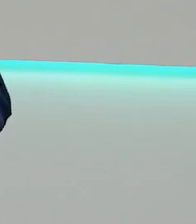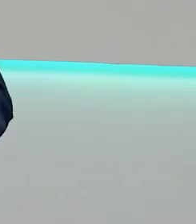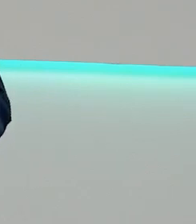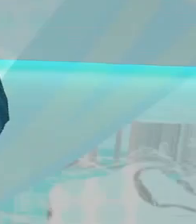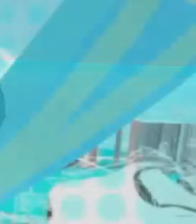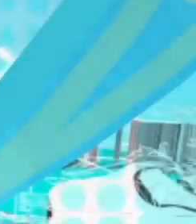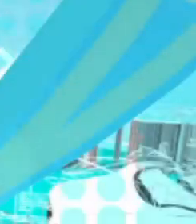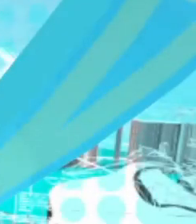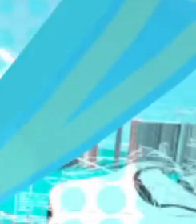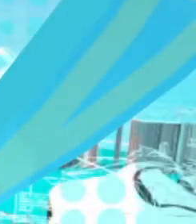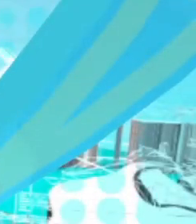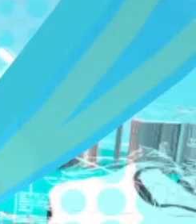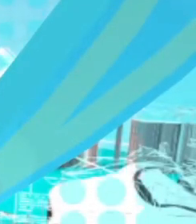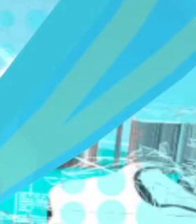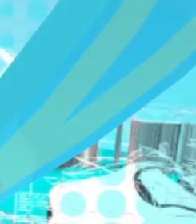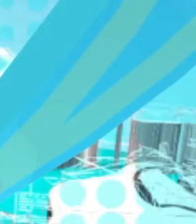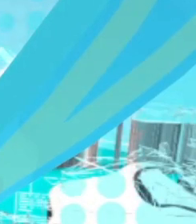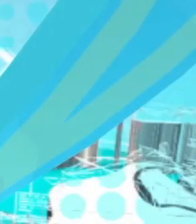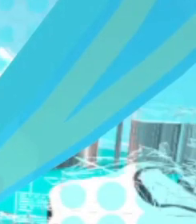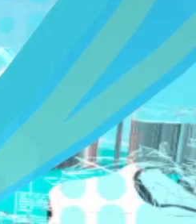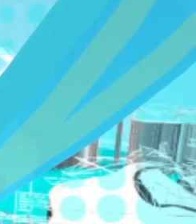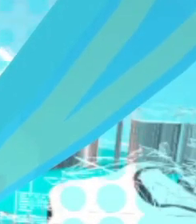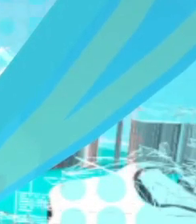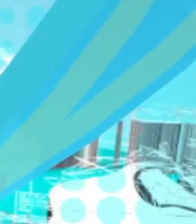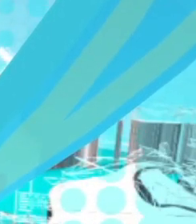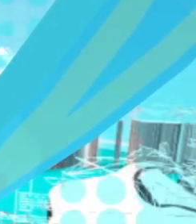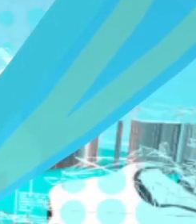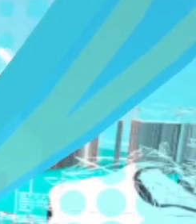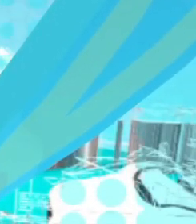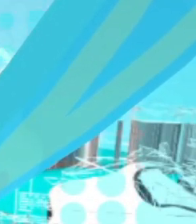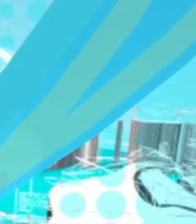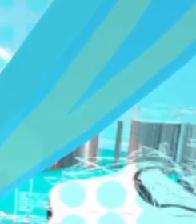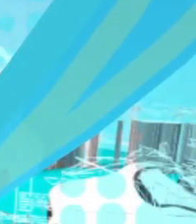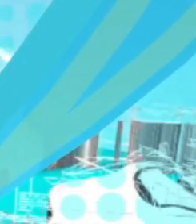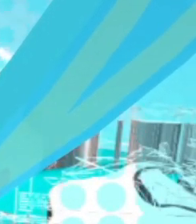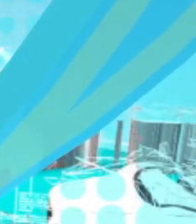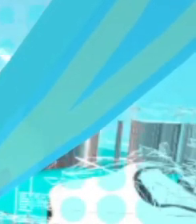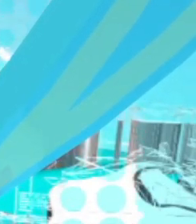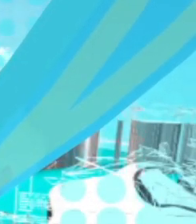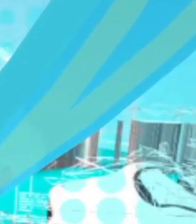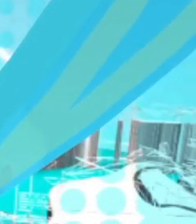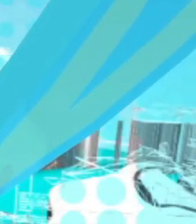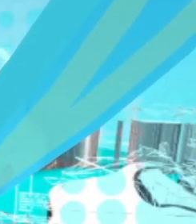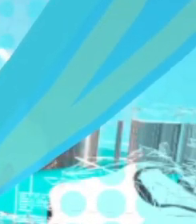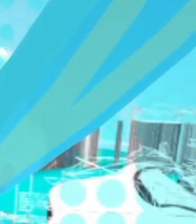estadounidense. Para hoy, el precio de compra del